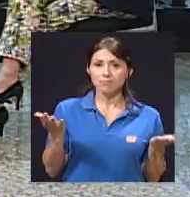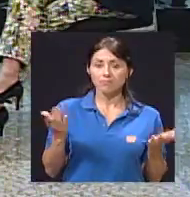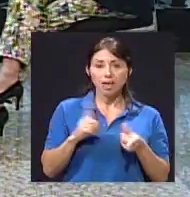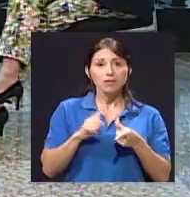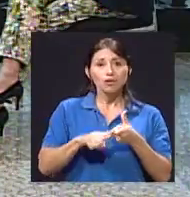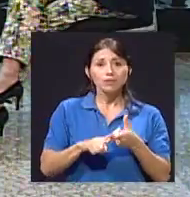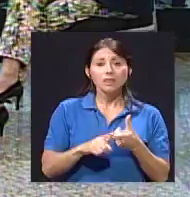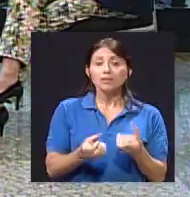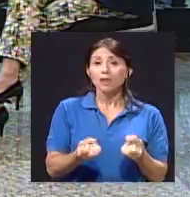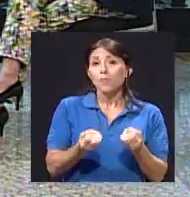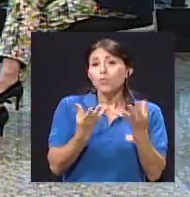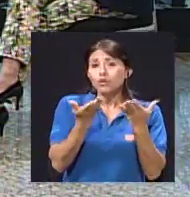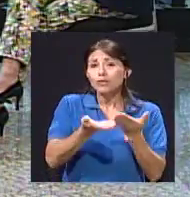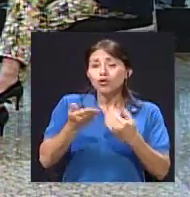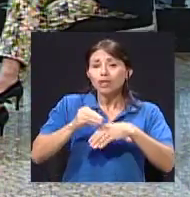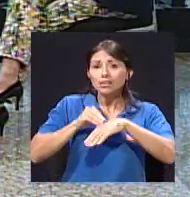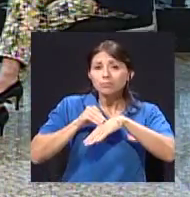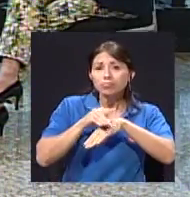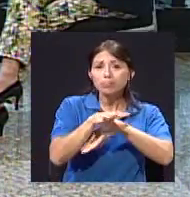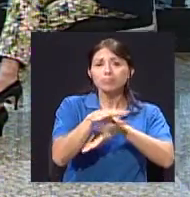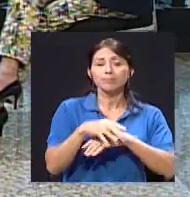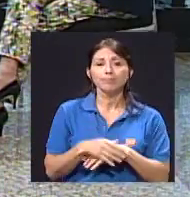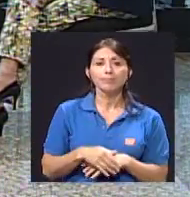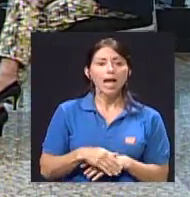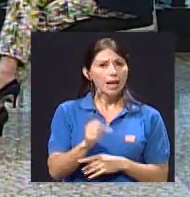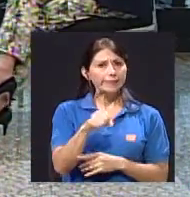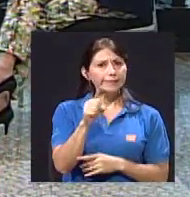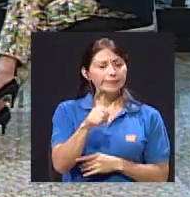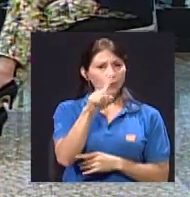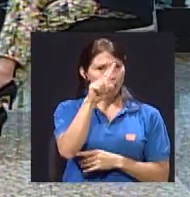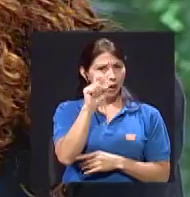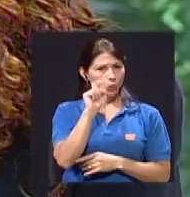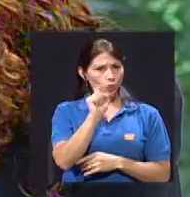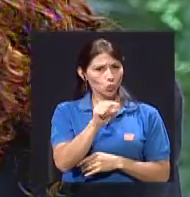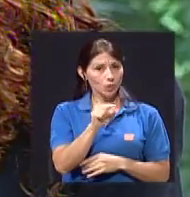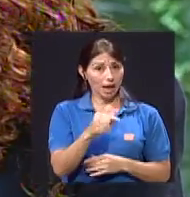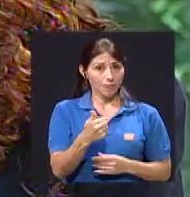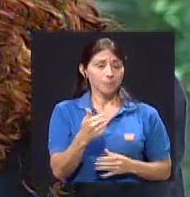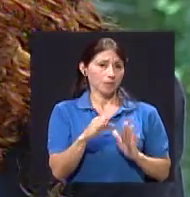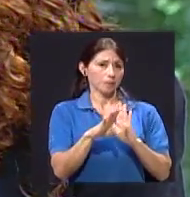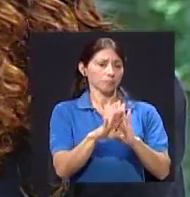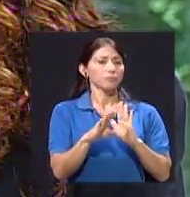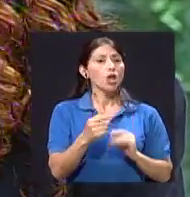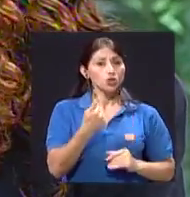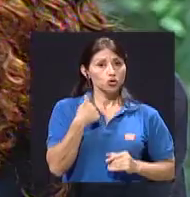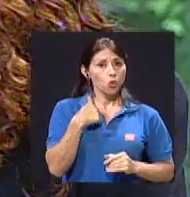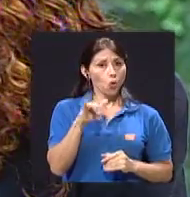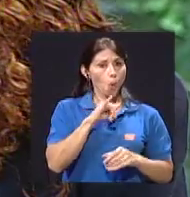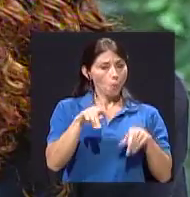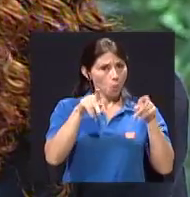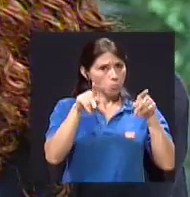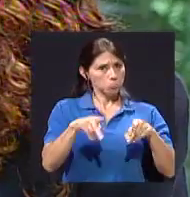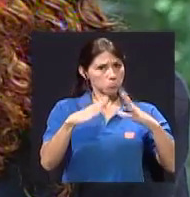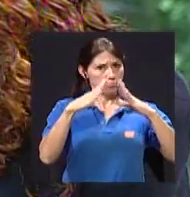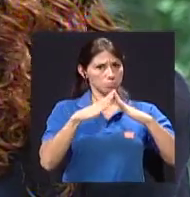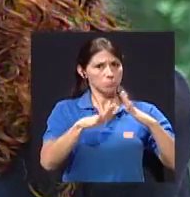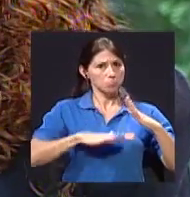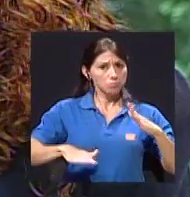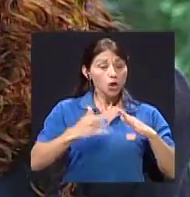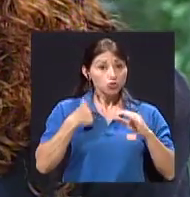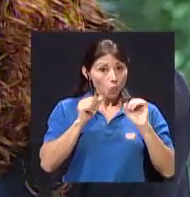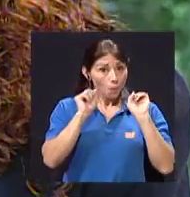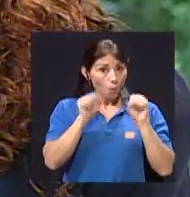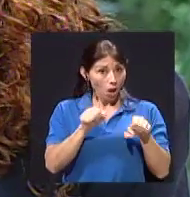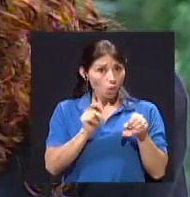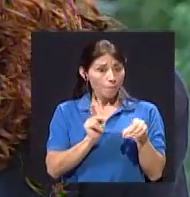influyendo. Una consulta tal vez importante, ¿puedo yo como ciudadana poder participar en esas políticas